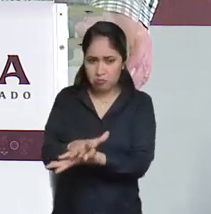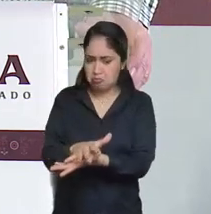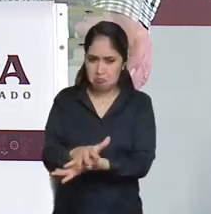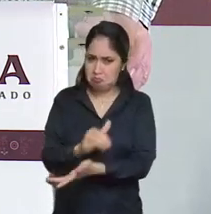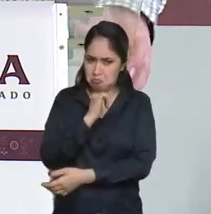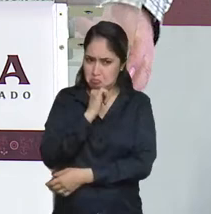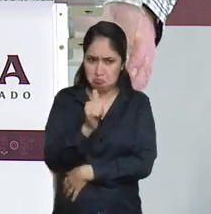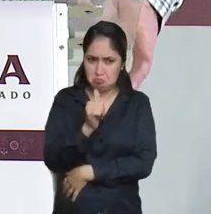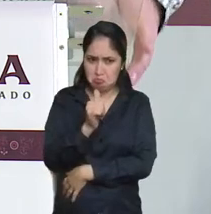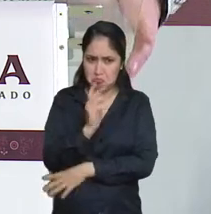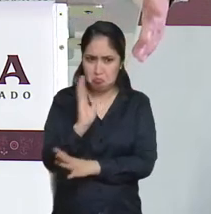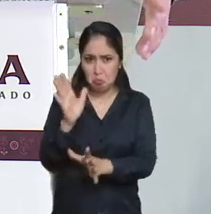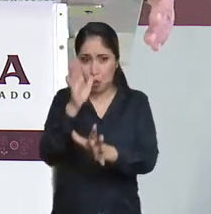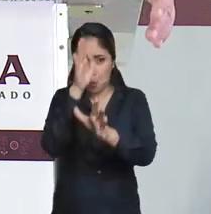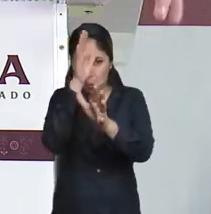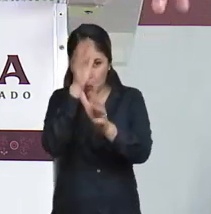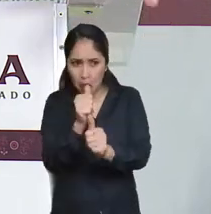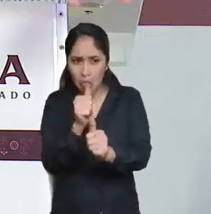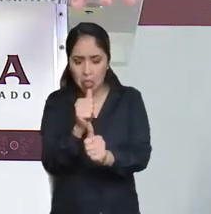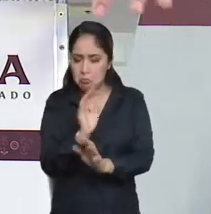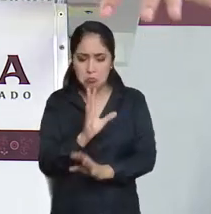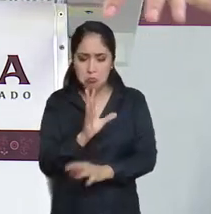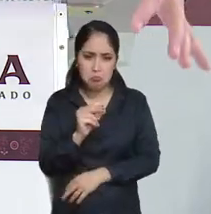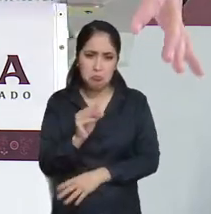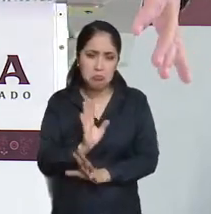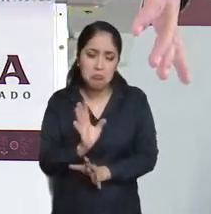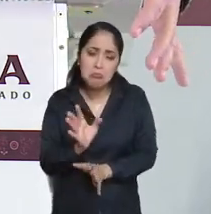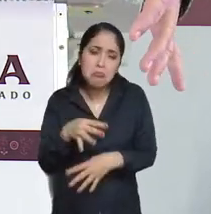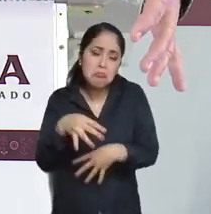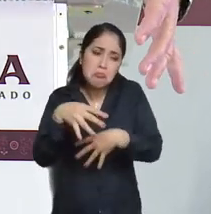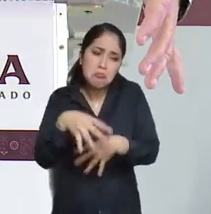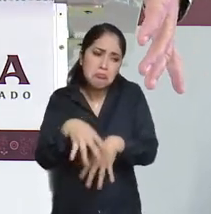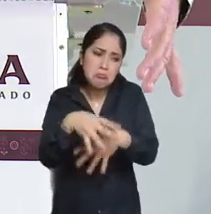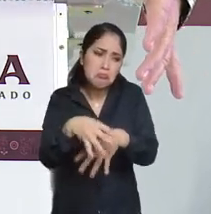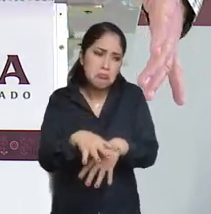ningún conato de marcha, ninguna